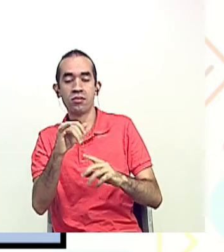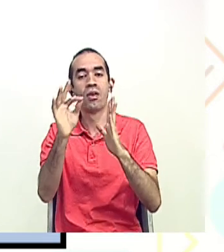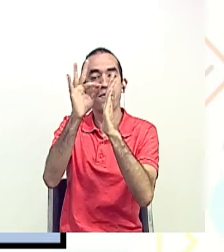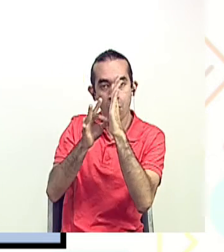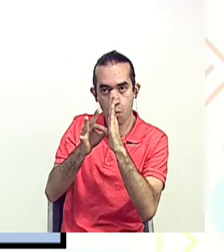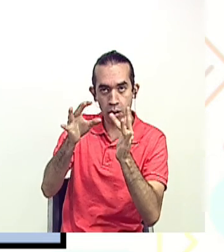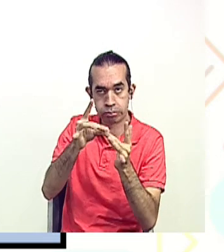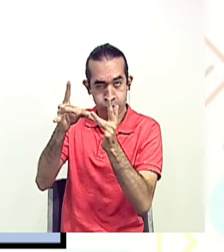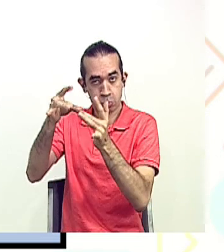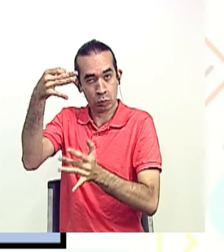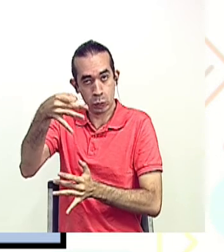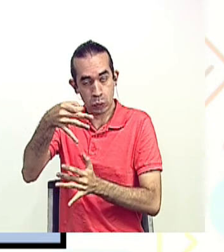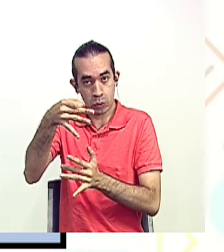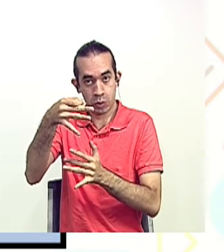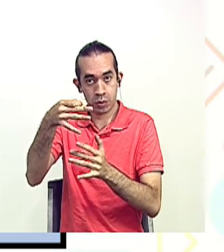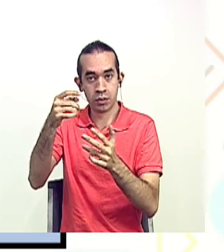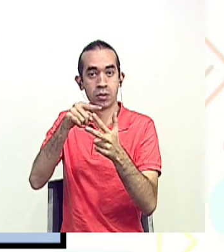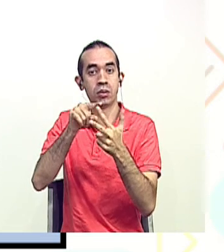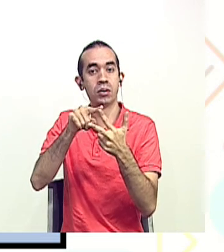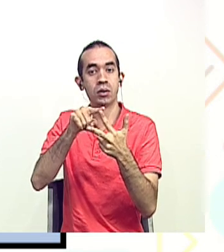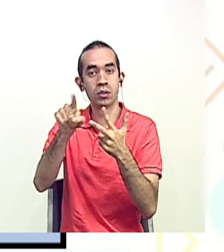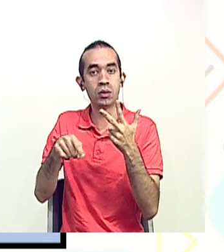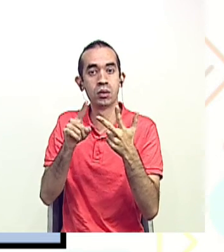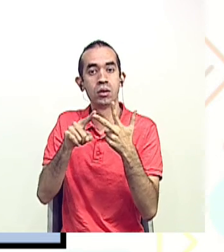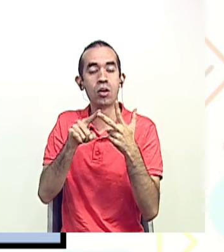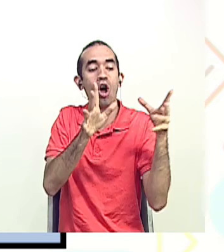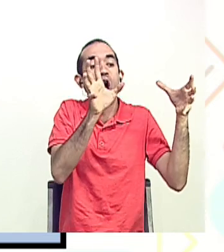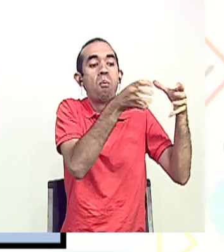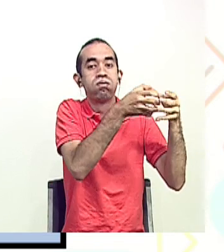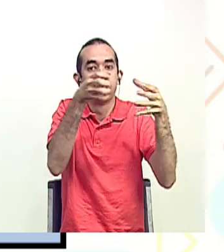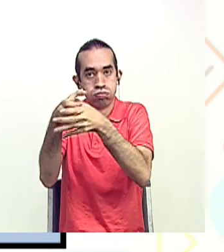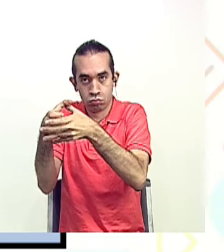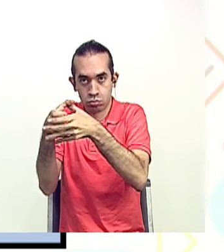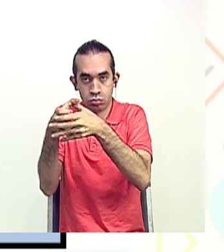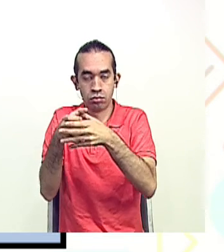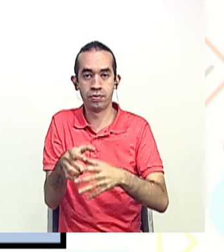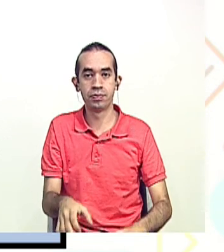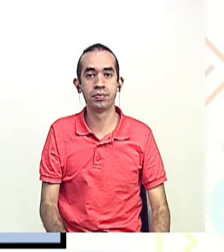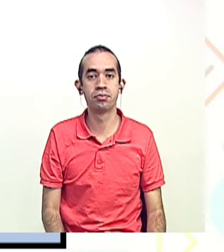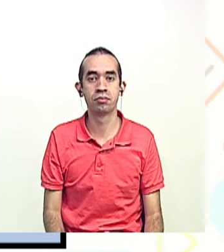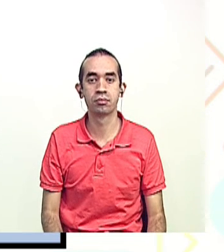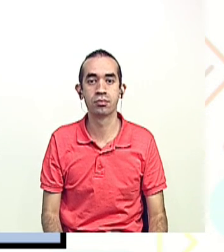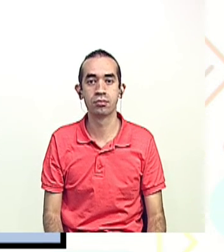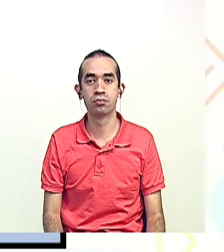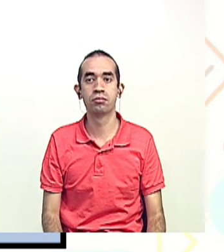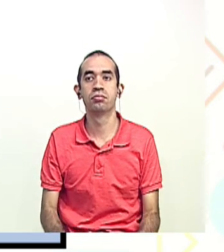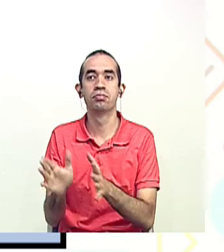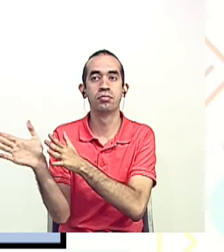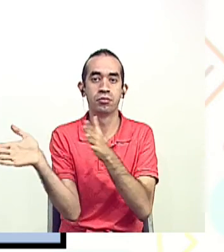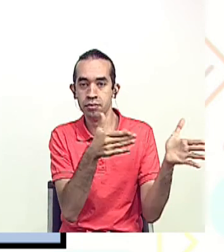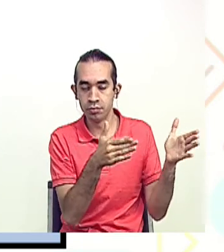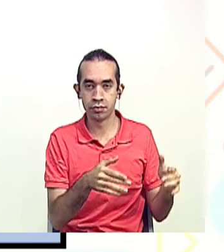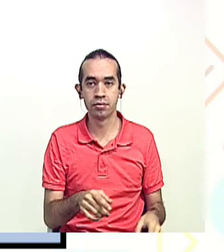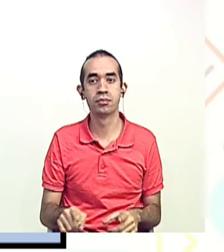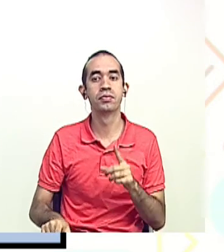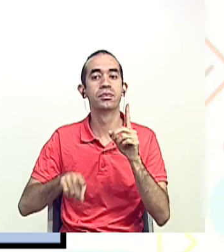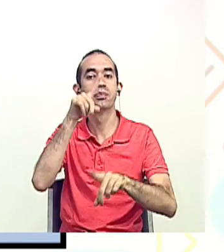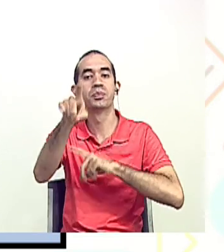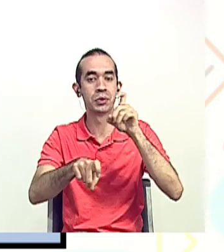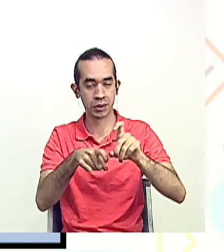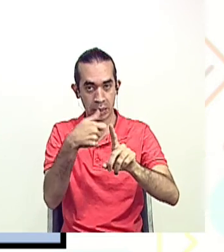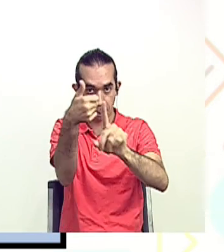notables y también la agrupación. Pasamos ahora a las preguntas